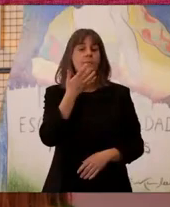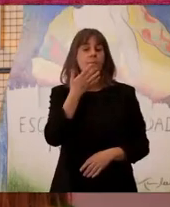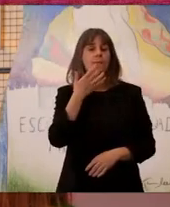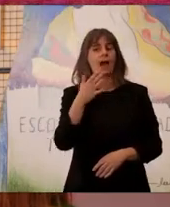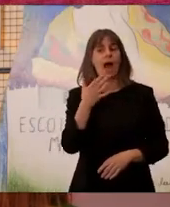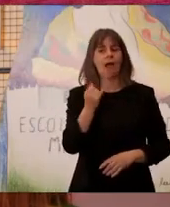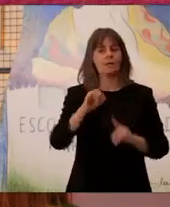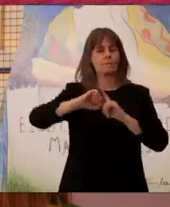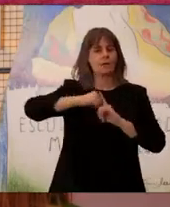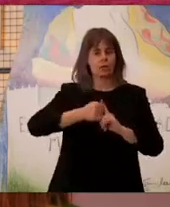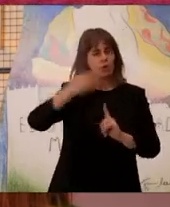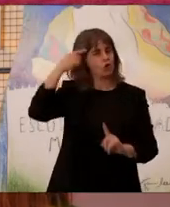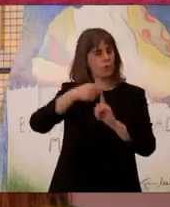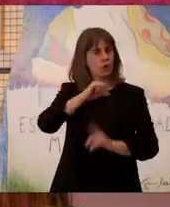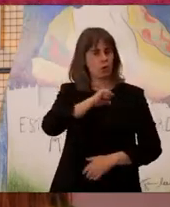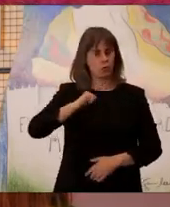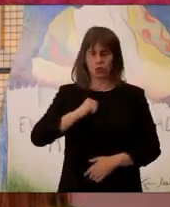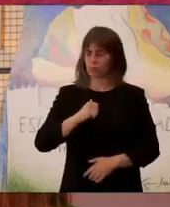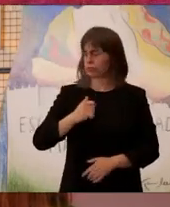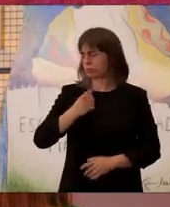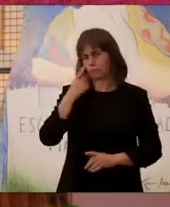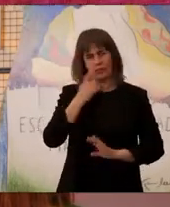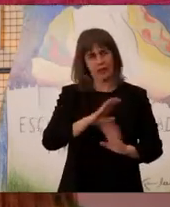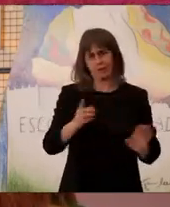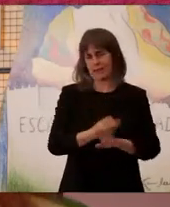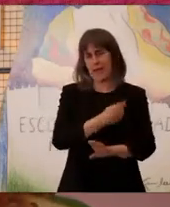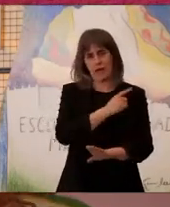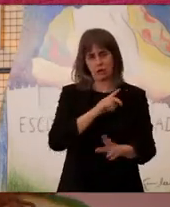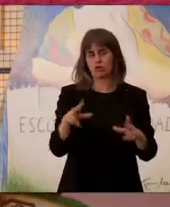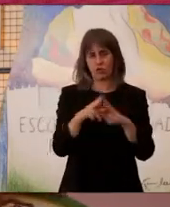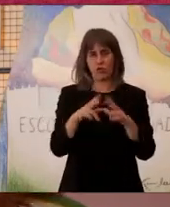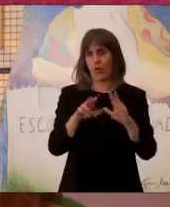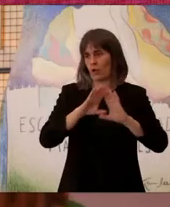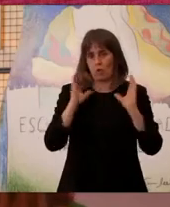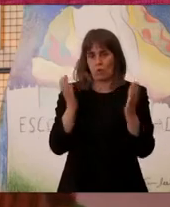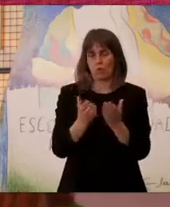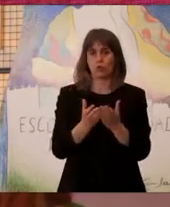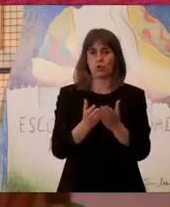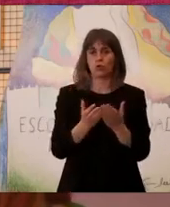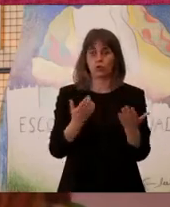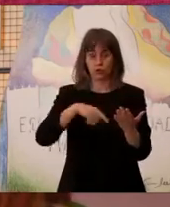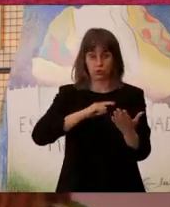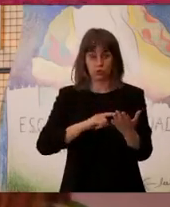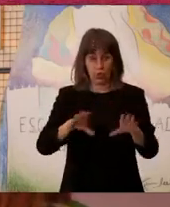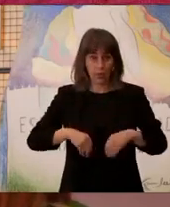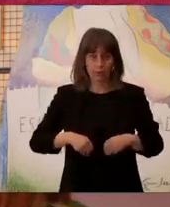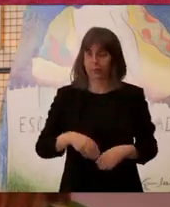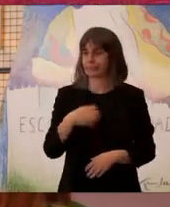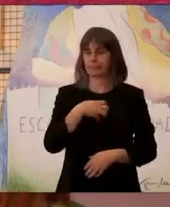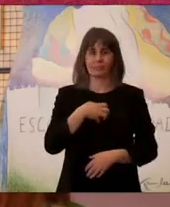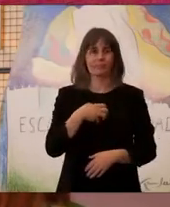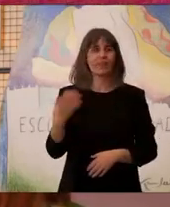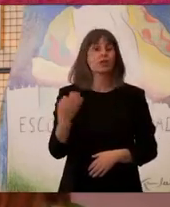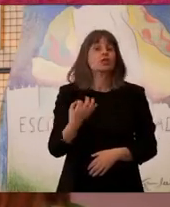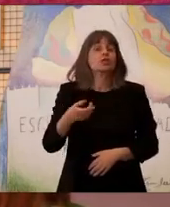presión para la individualismo brutal en nuestra sociedad en todo el mundo Entonces no nos prestemos a ella solo tenemos una